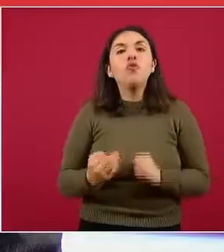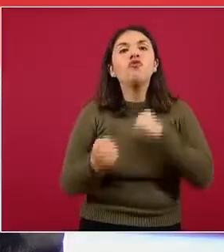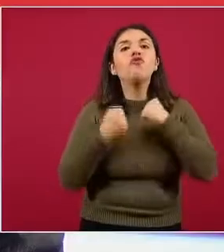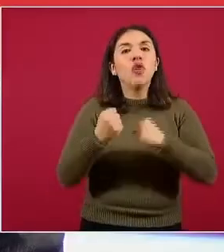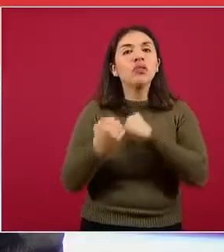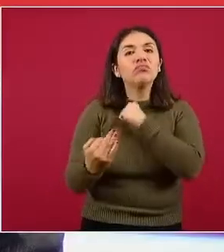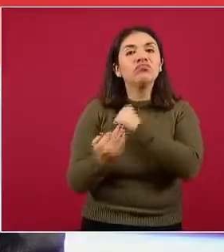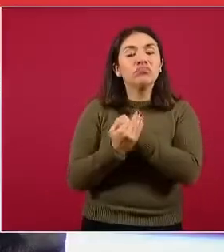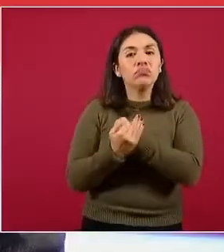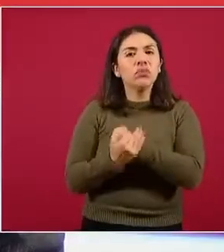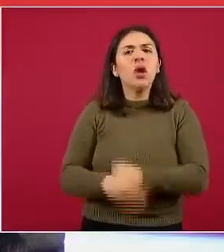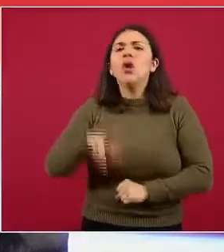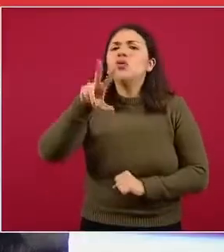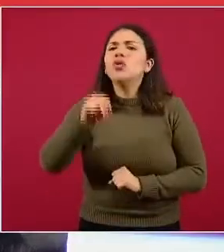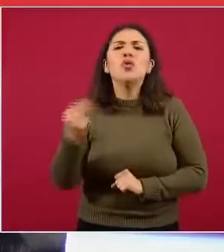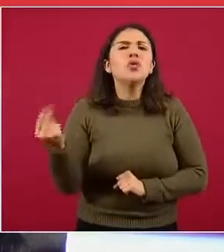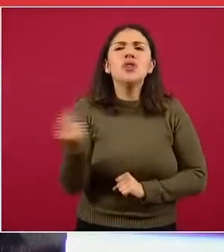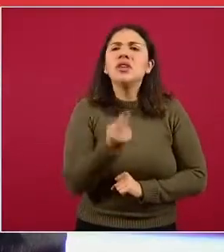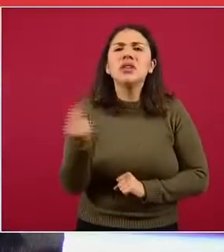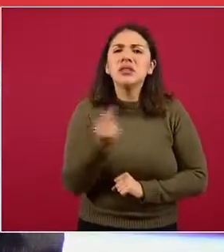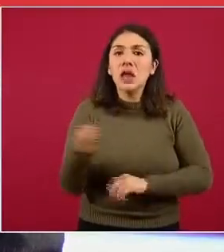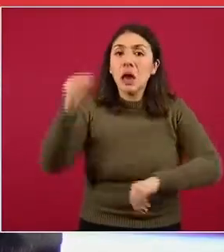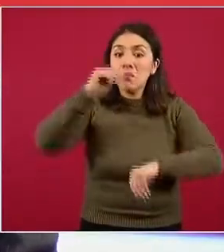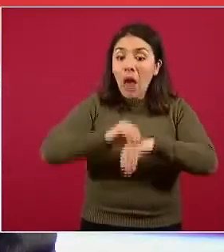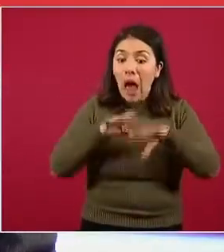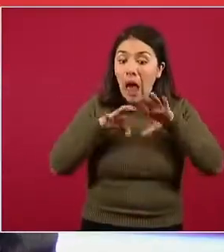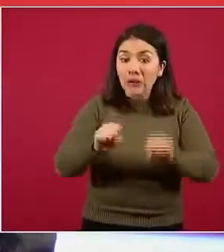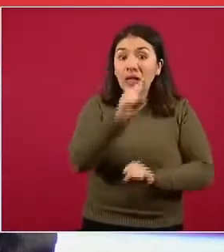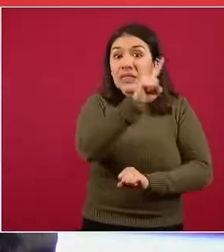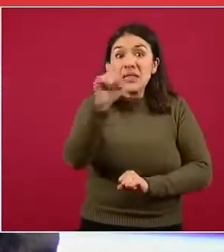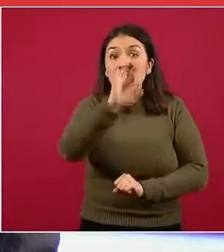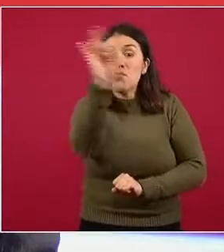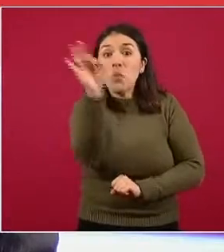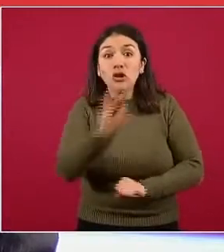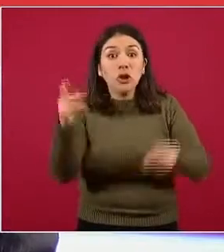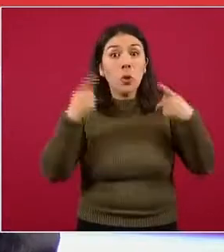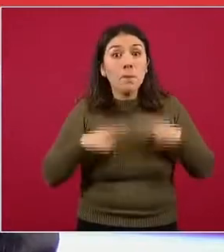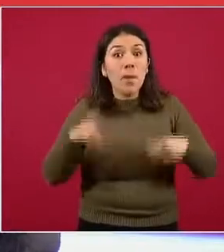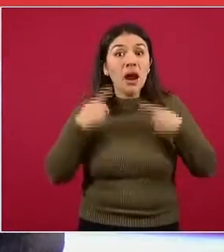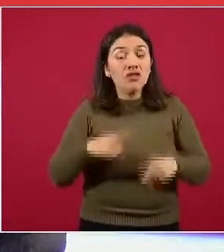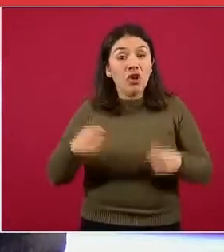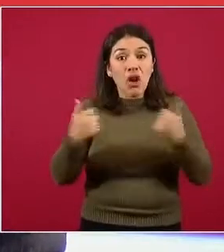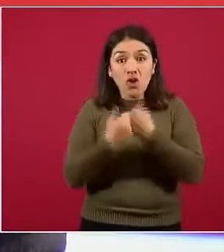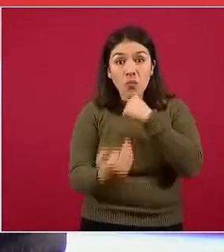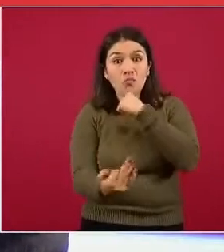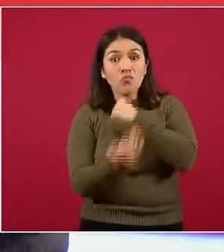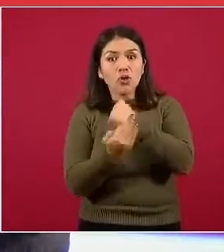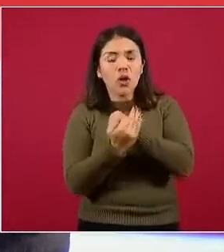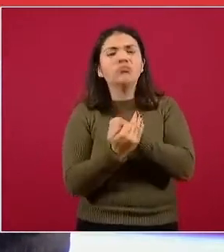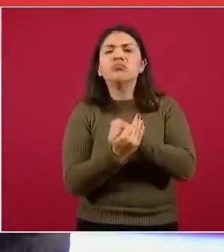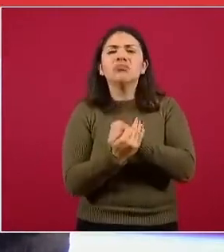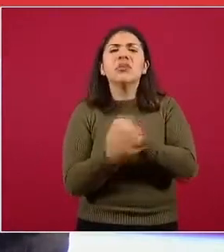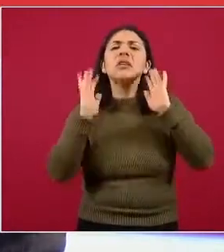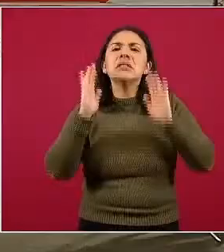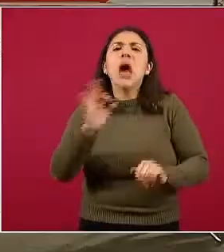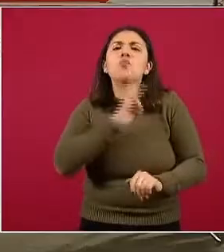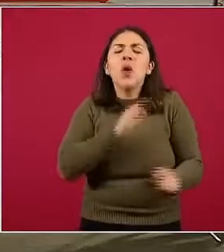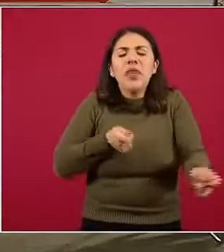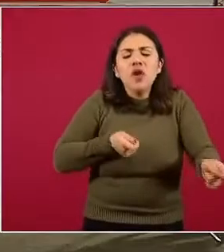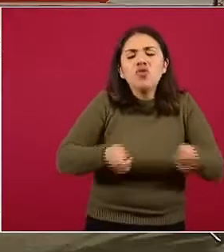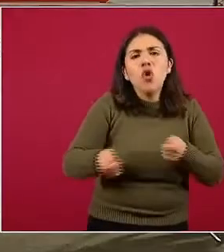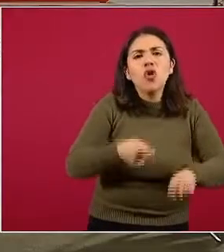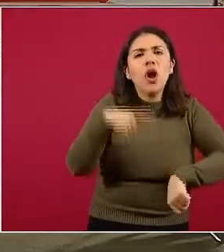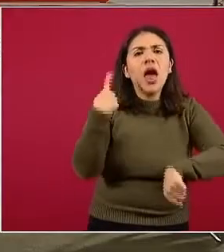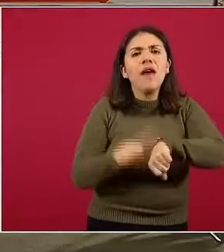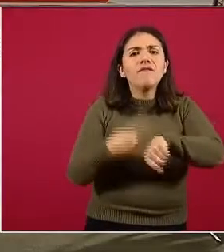indispensable en términos epidemiológicos llegar al 100% de inmunes para que se precipite el control